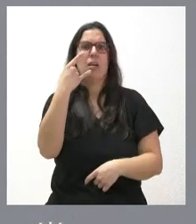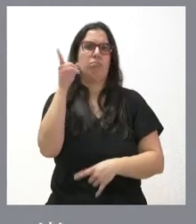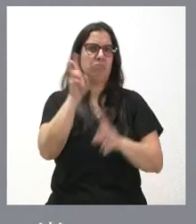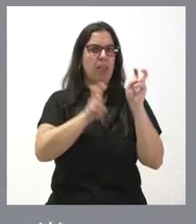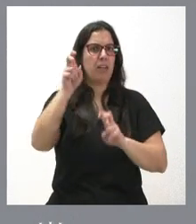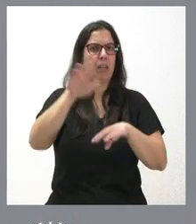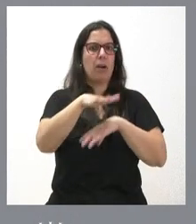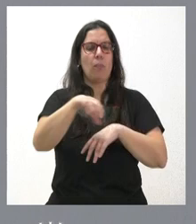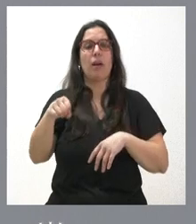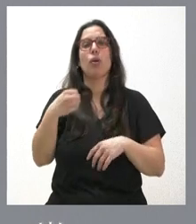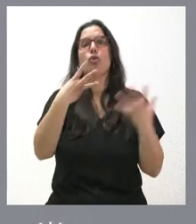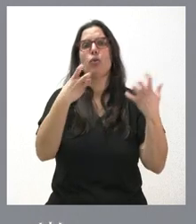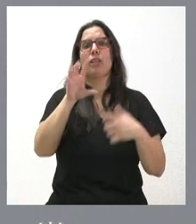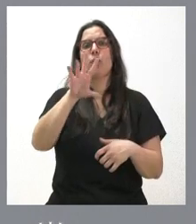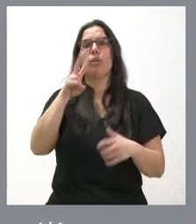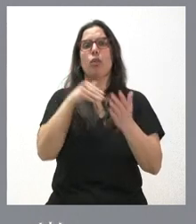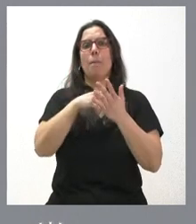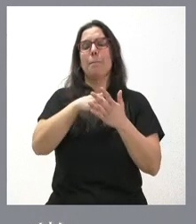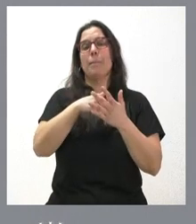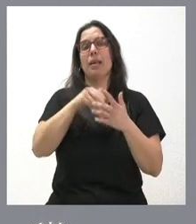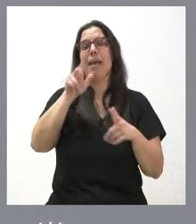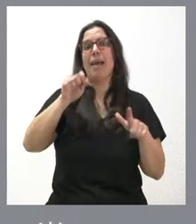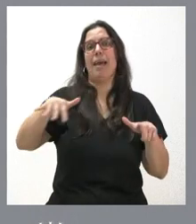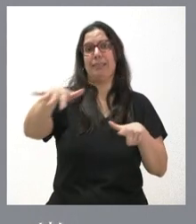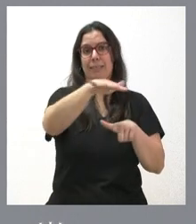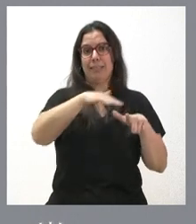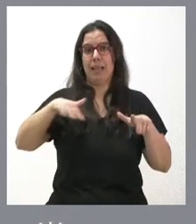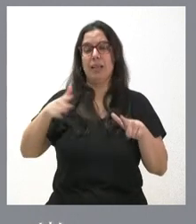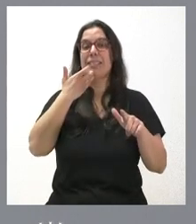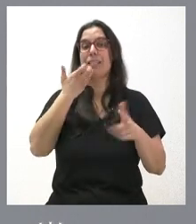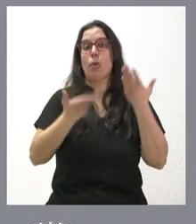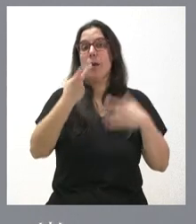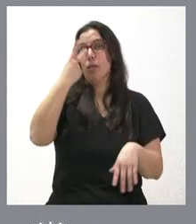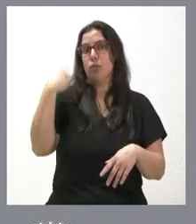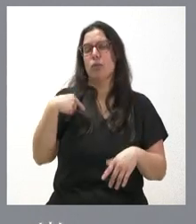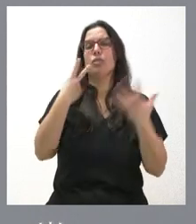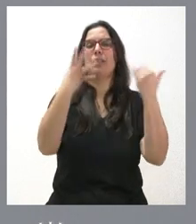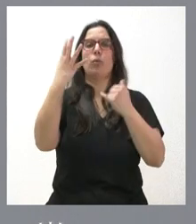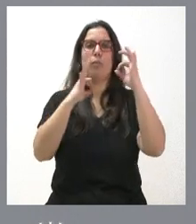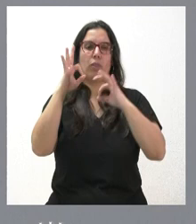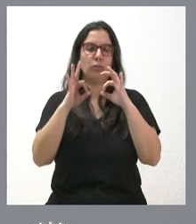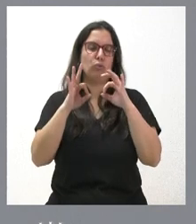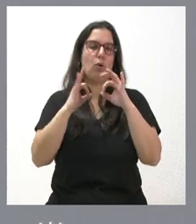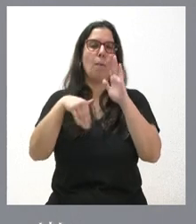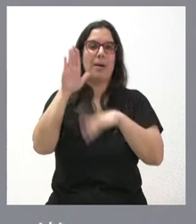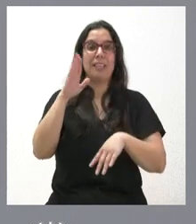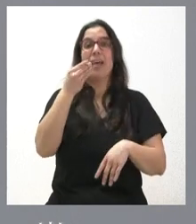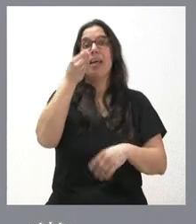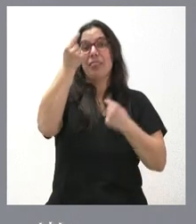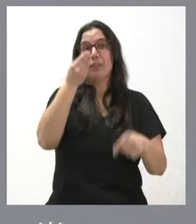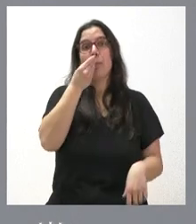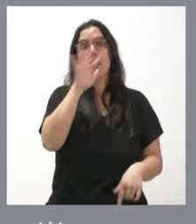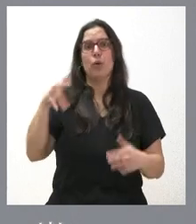852.000 haas un 79 Por más que en el año anterior el mejor dato de los últimos 20 años de